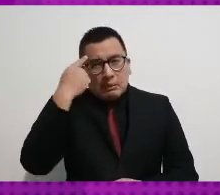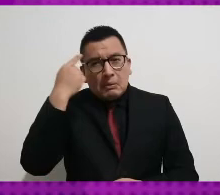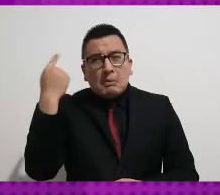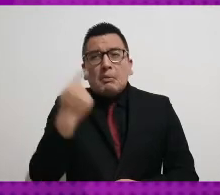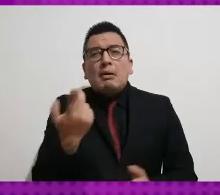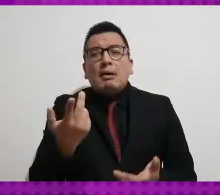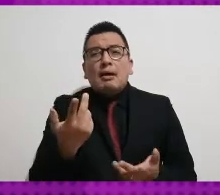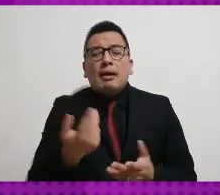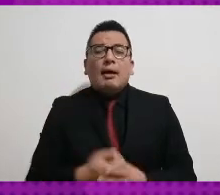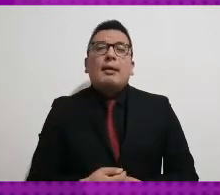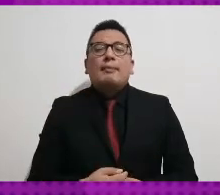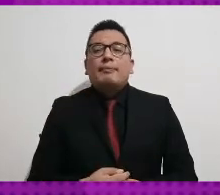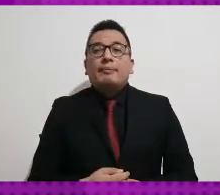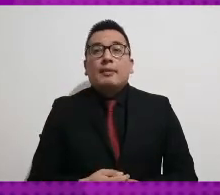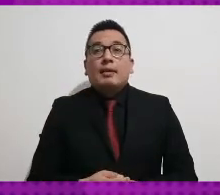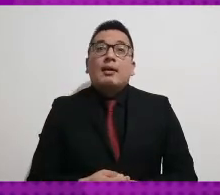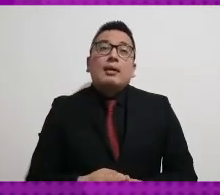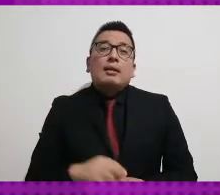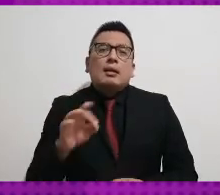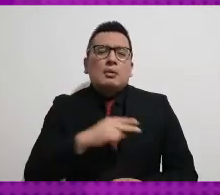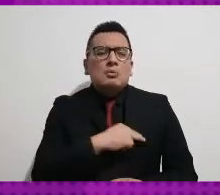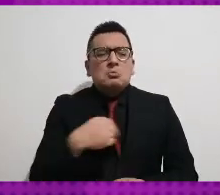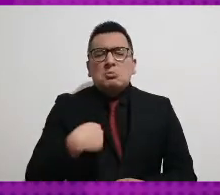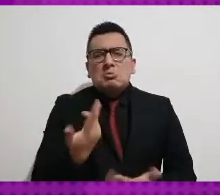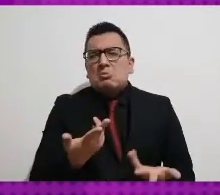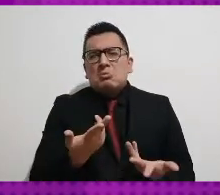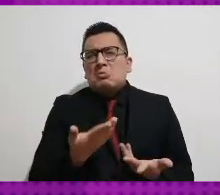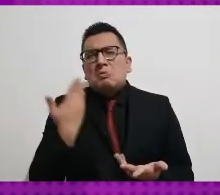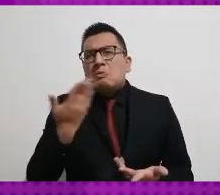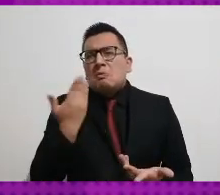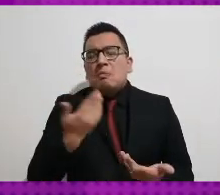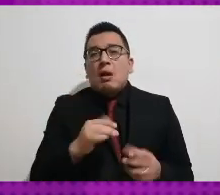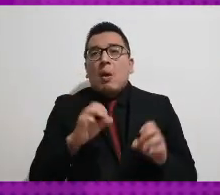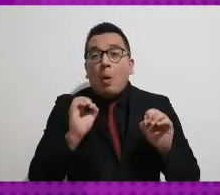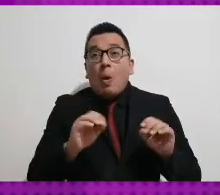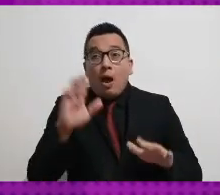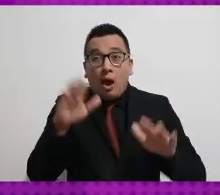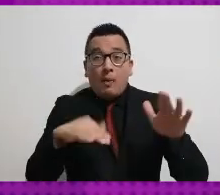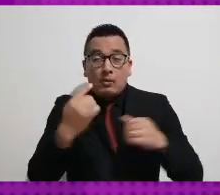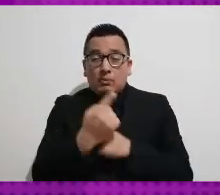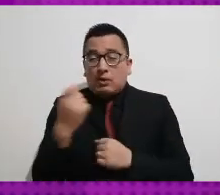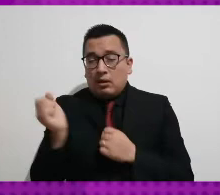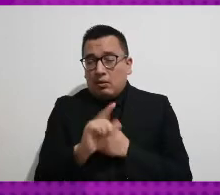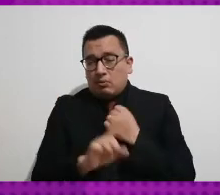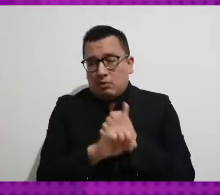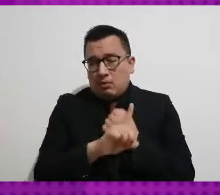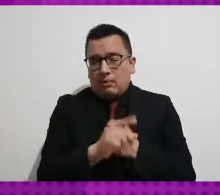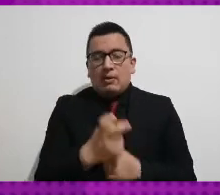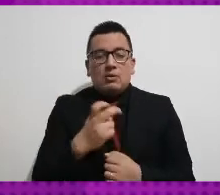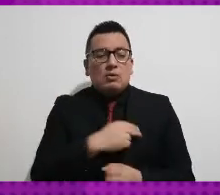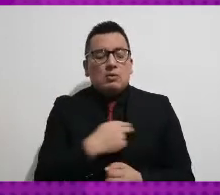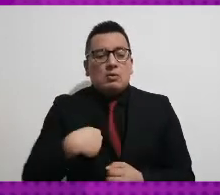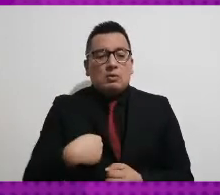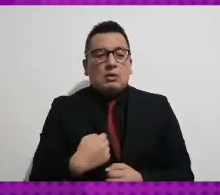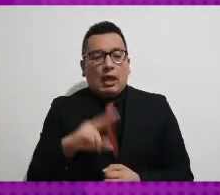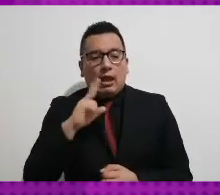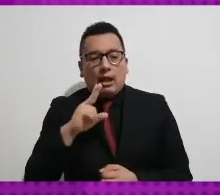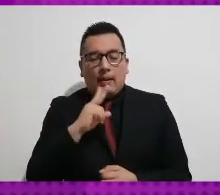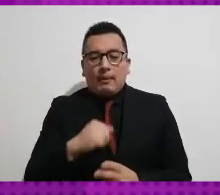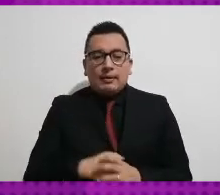ser general o puede ser específico, y al inicio de la misma es cuando se define qué alcance deberá de